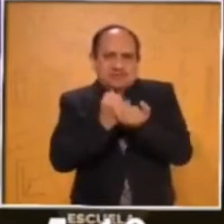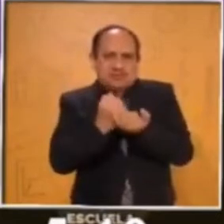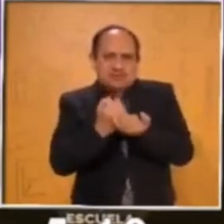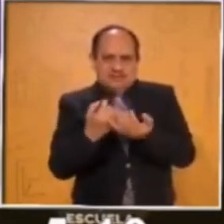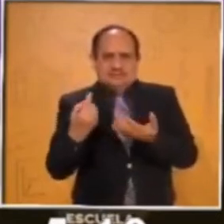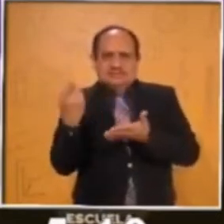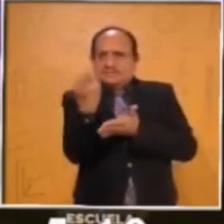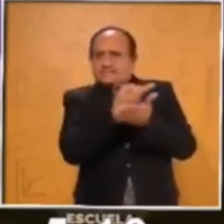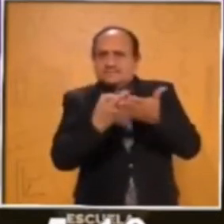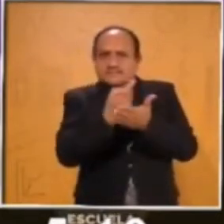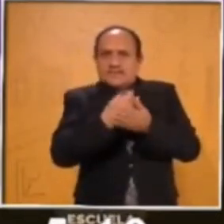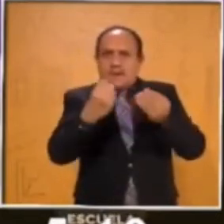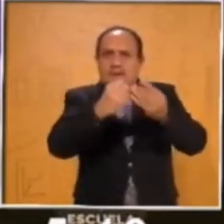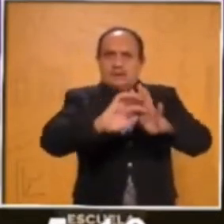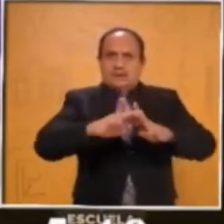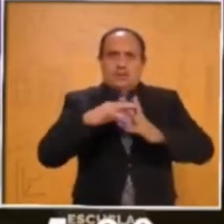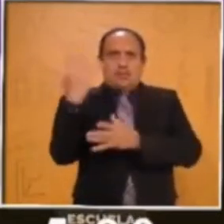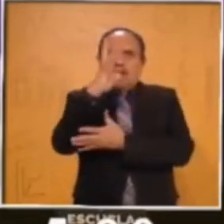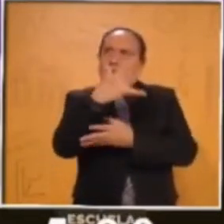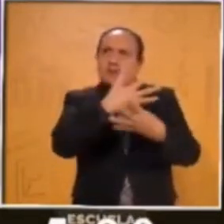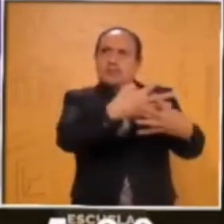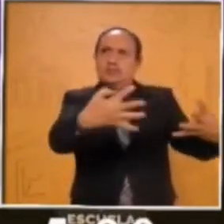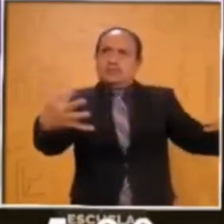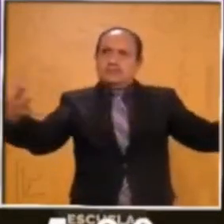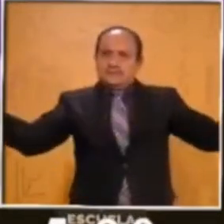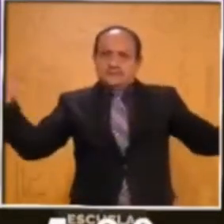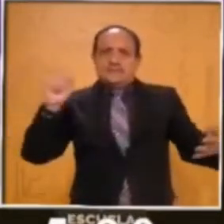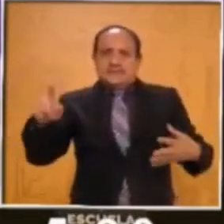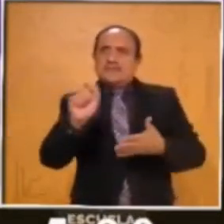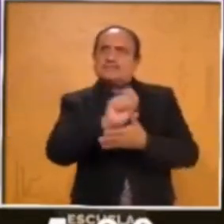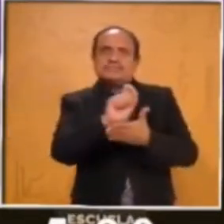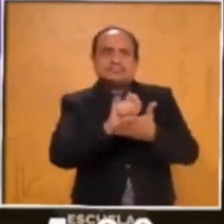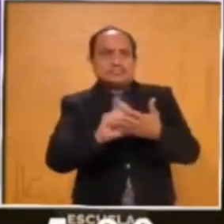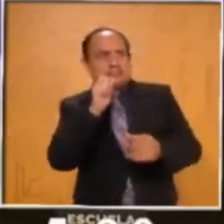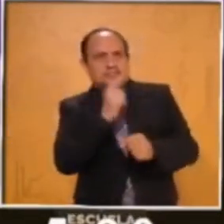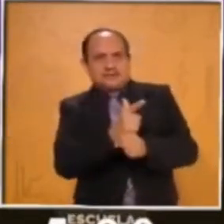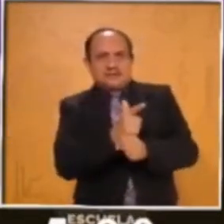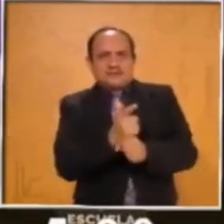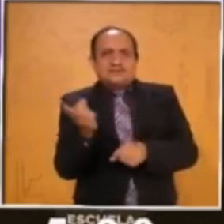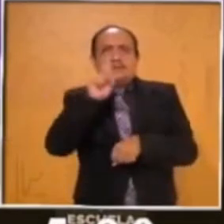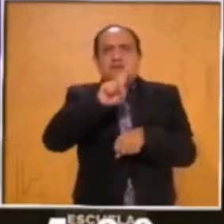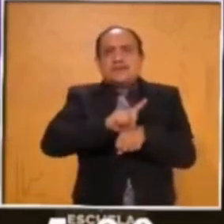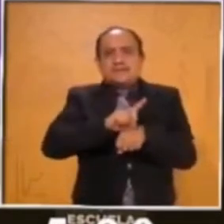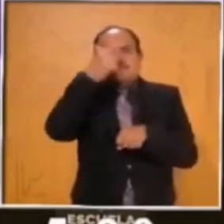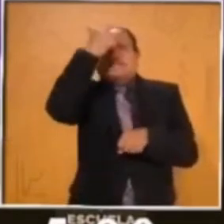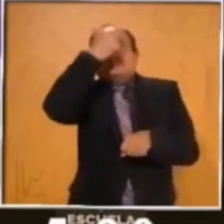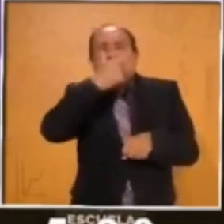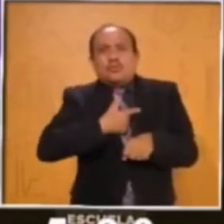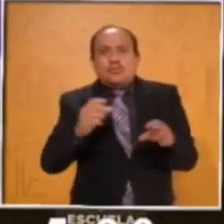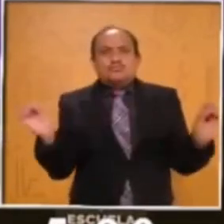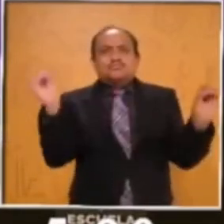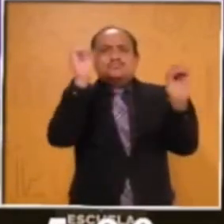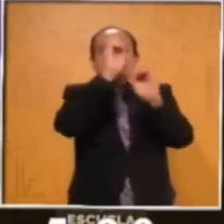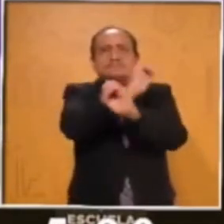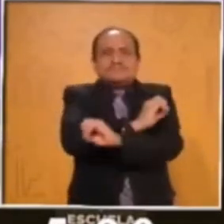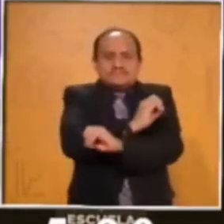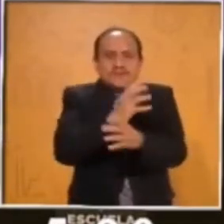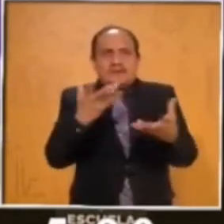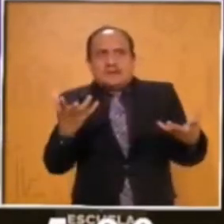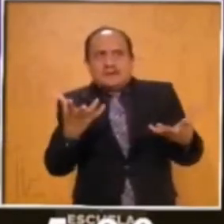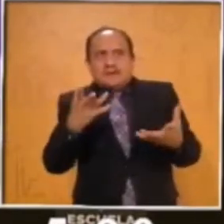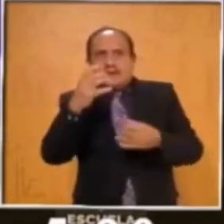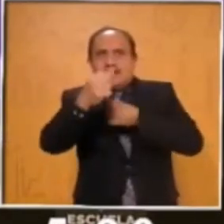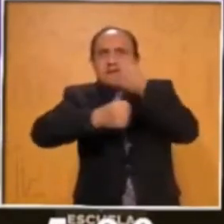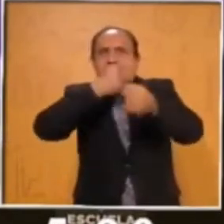los tenemos que describir o tenemos que identificar si es de día, si es de noche, qué época del